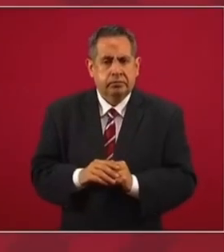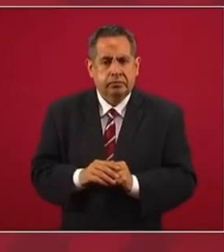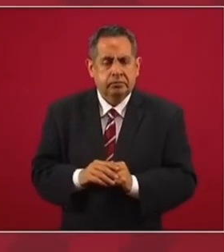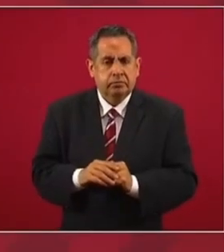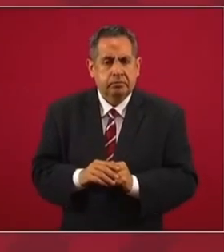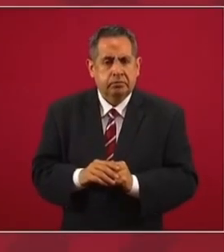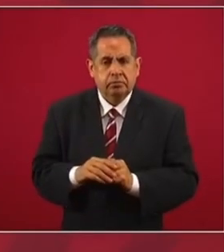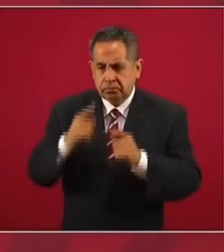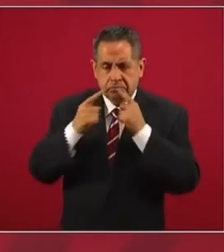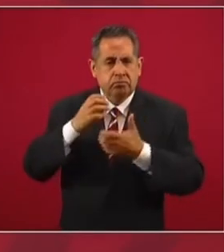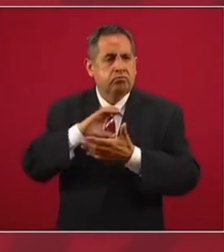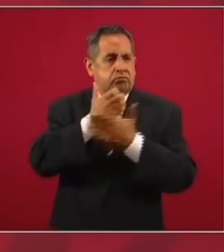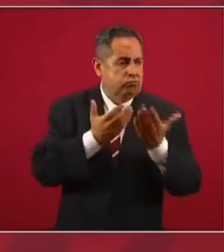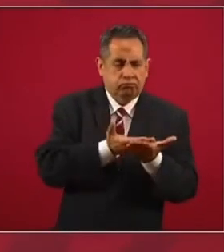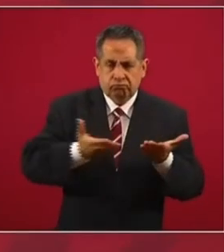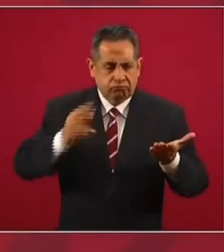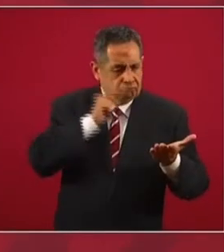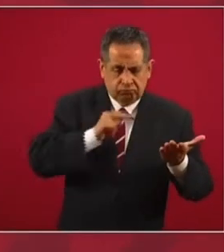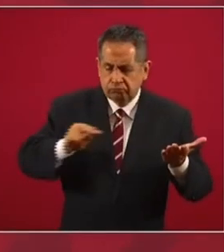a licitar,